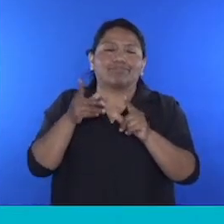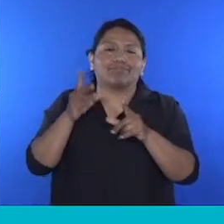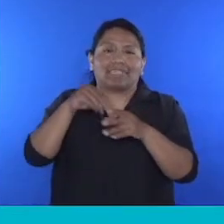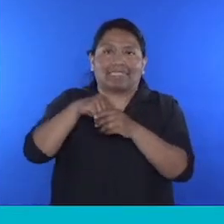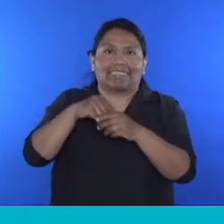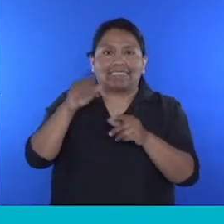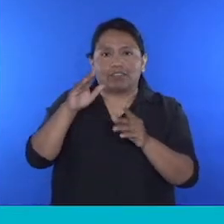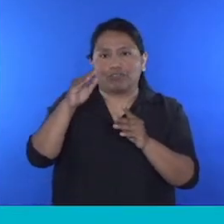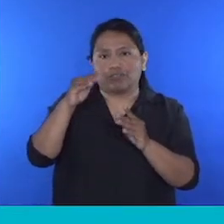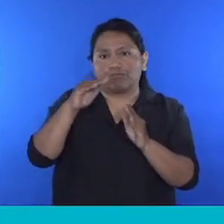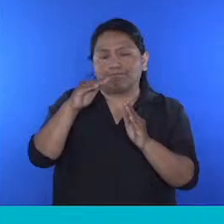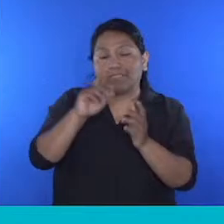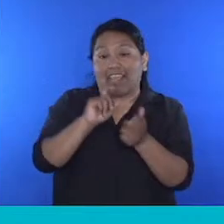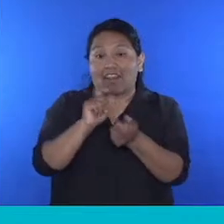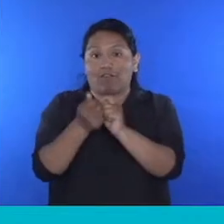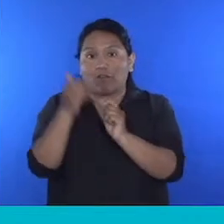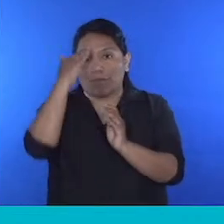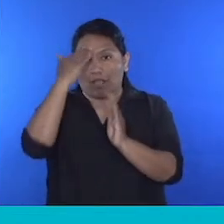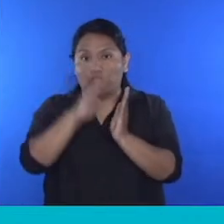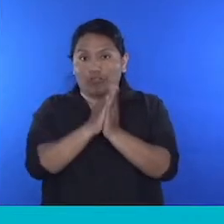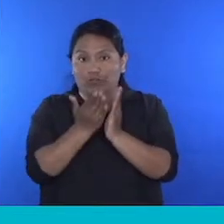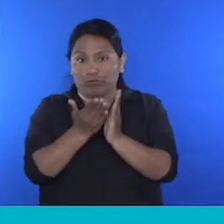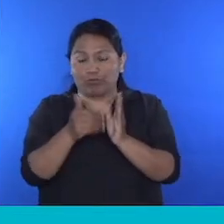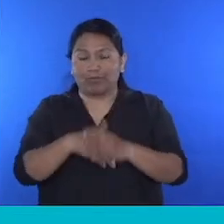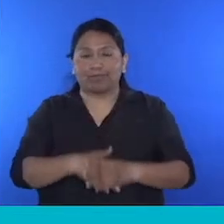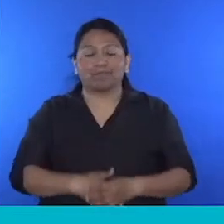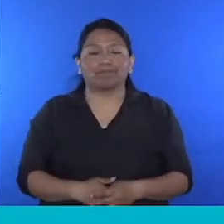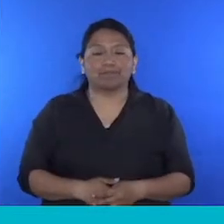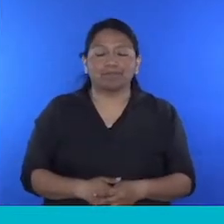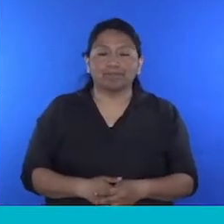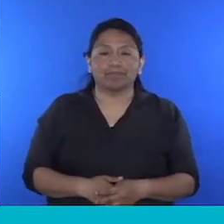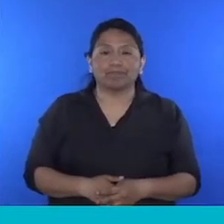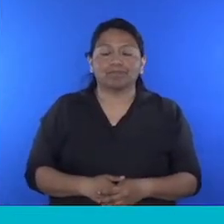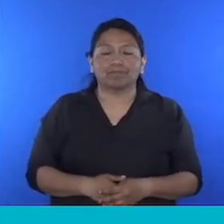esta reforma constitucional.